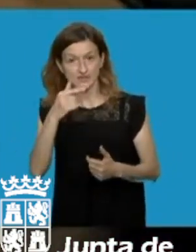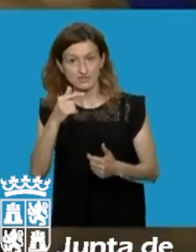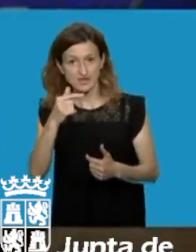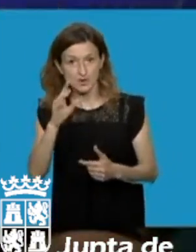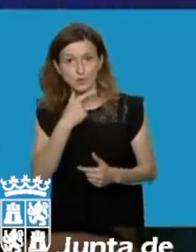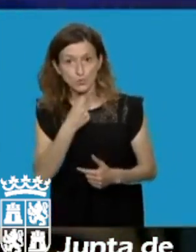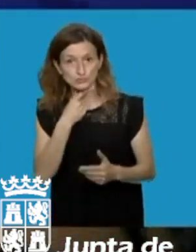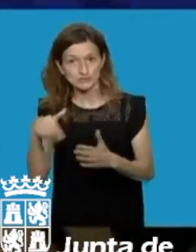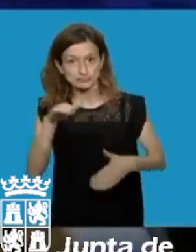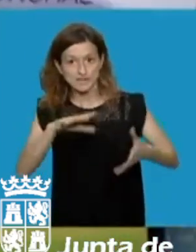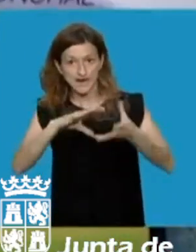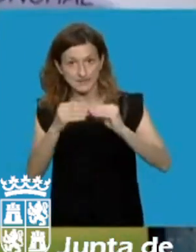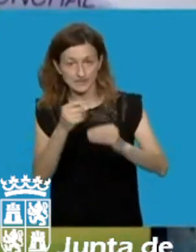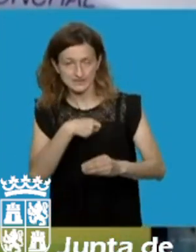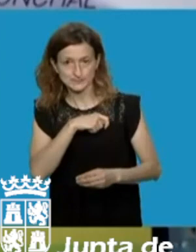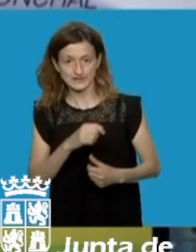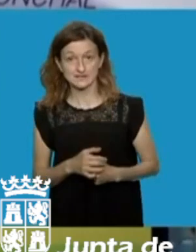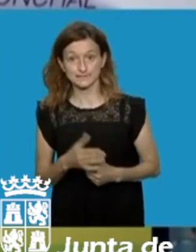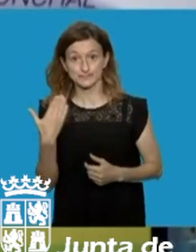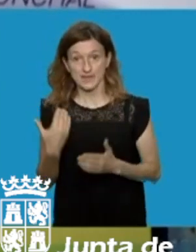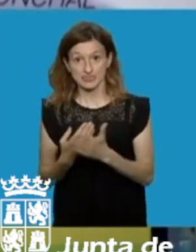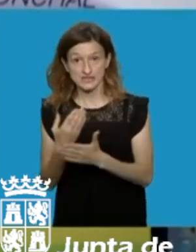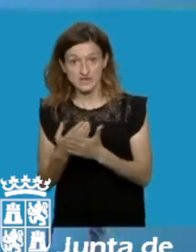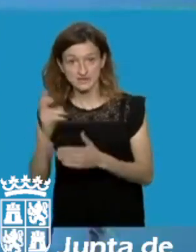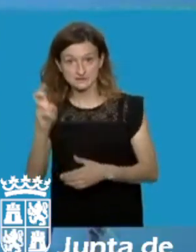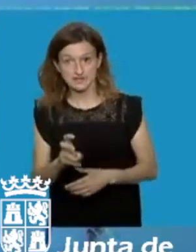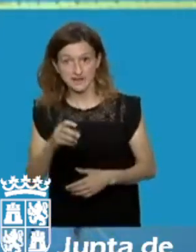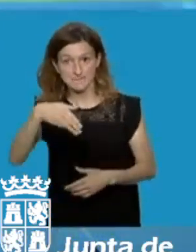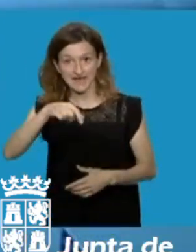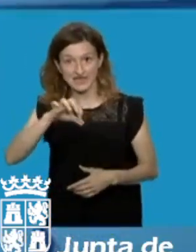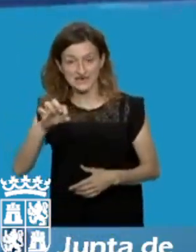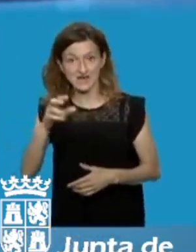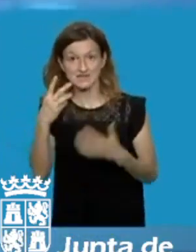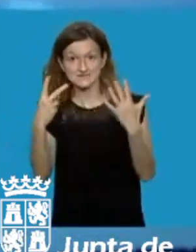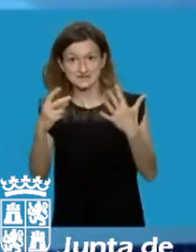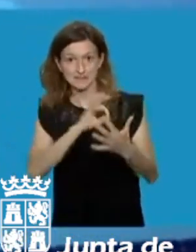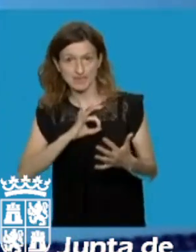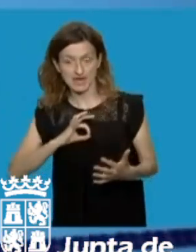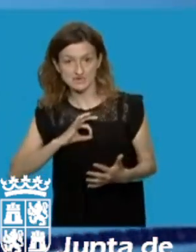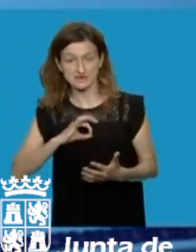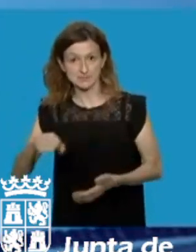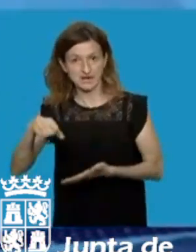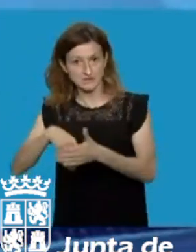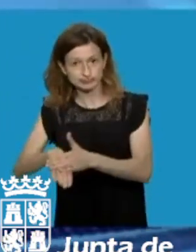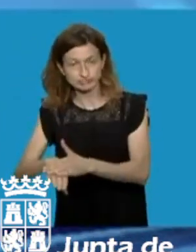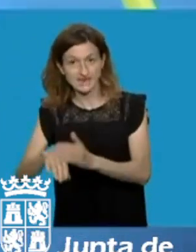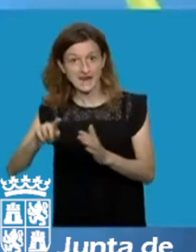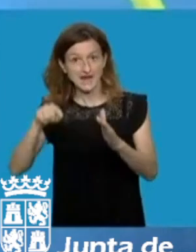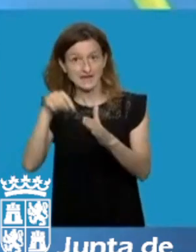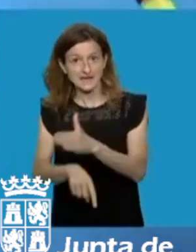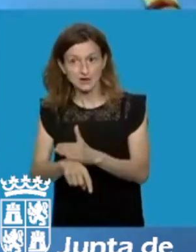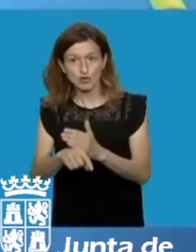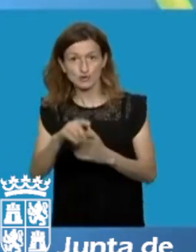sensación de la natación adaptada española. Hace unos días regresaba de Madeira con 7 medallas en la maleta y un récord del mundo en los 50